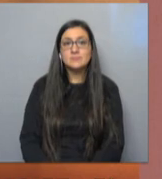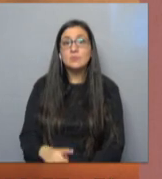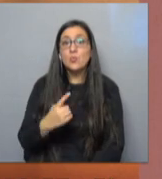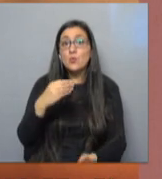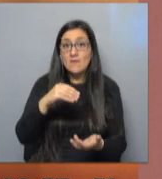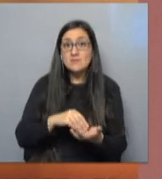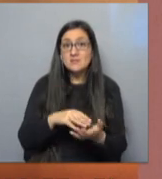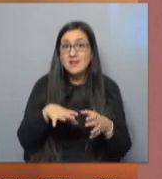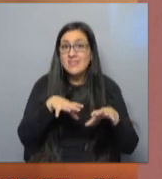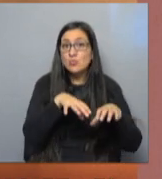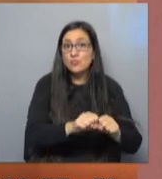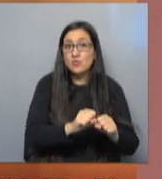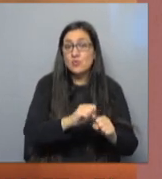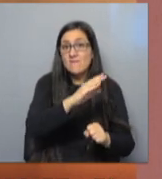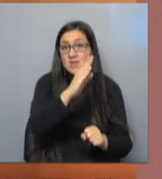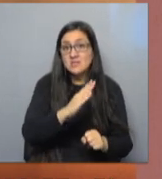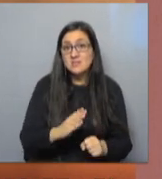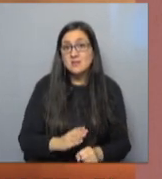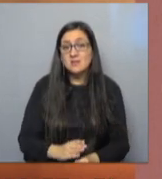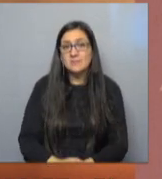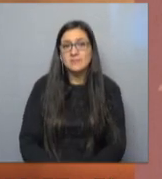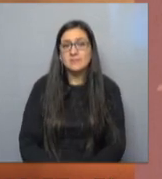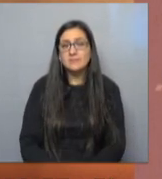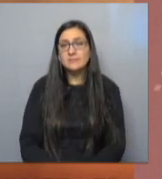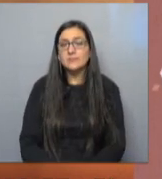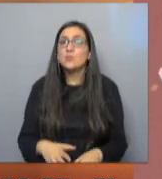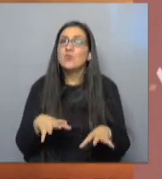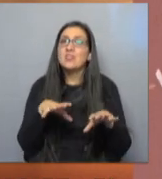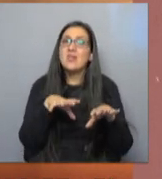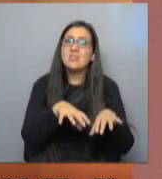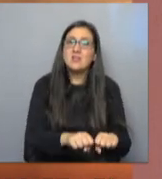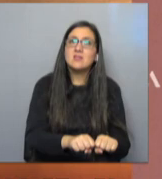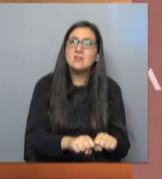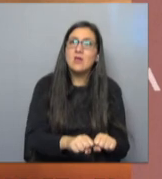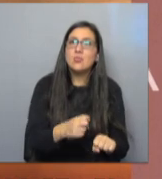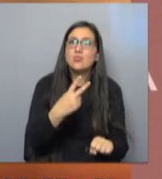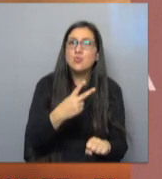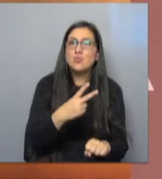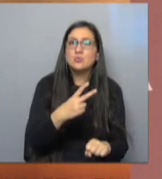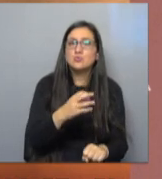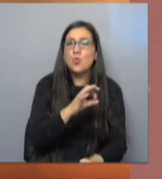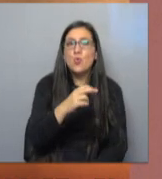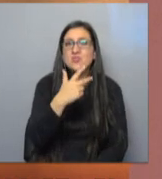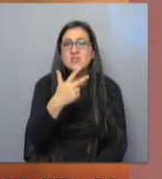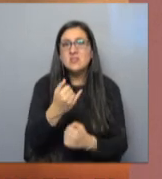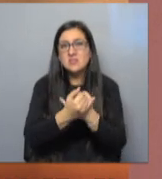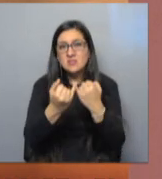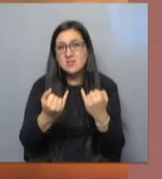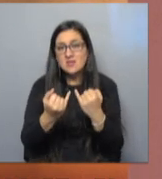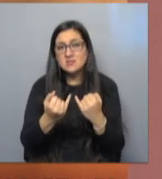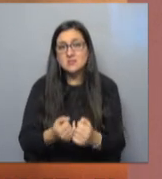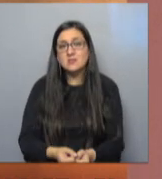en brasil no maria esther en brasil estuvo detenidas 23 días por inteligencia